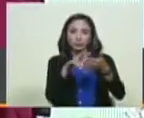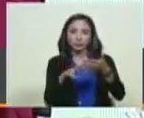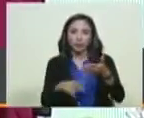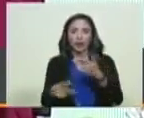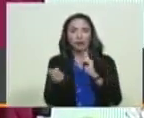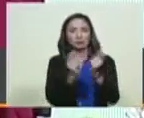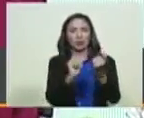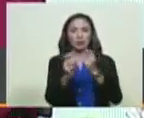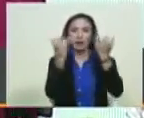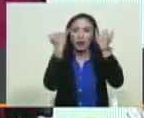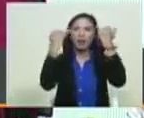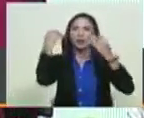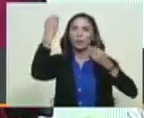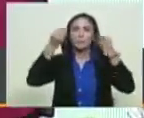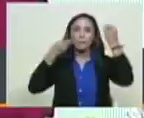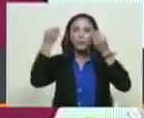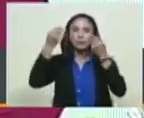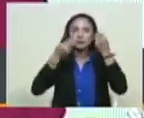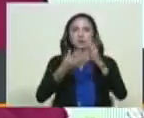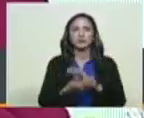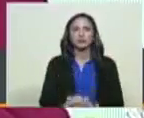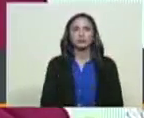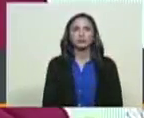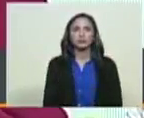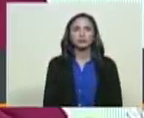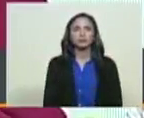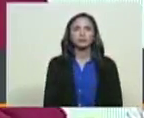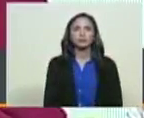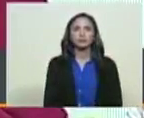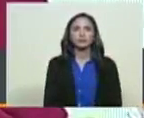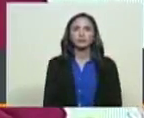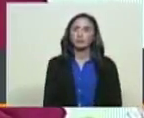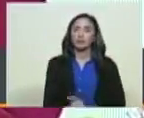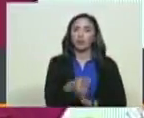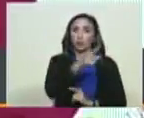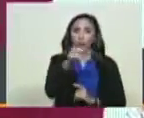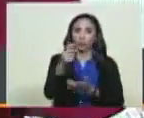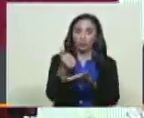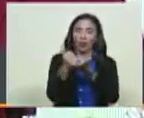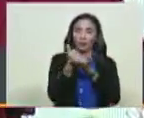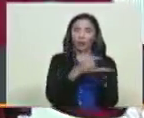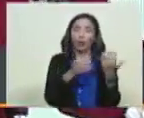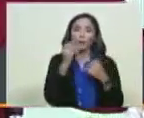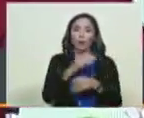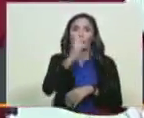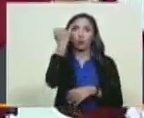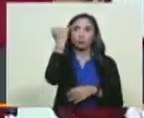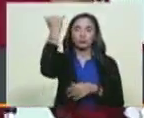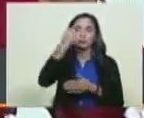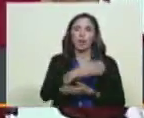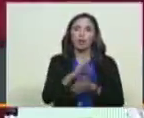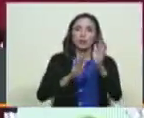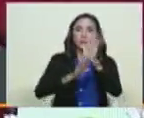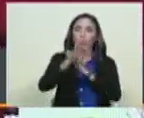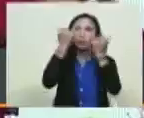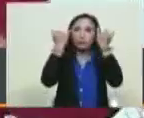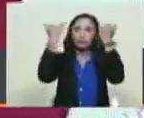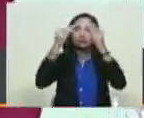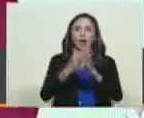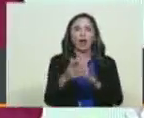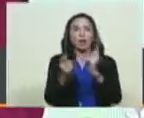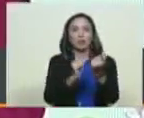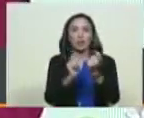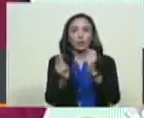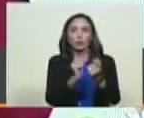debatirlo ustedes saben que ayuda mucho al desarrollo del intelecto y de las ideas debatir